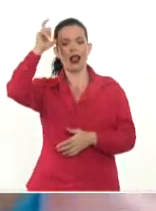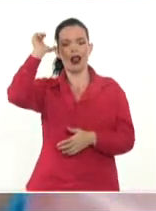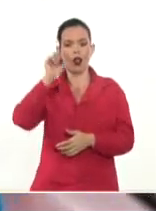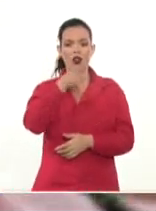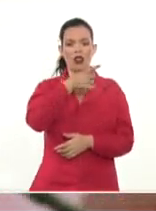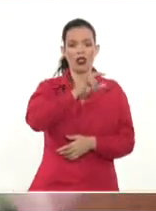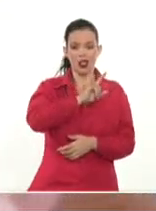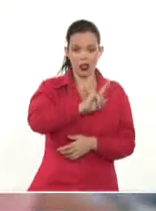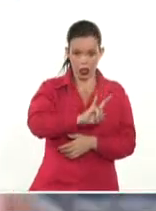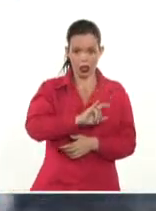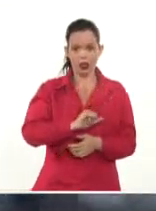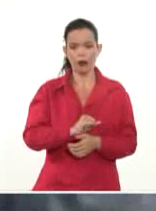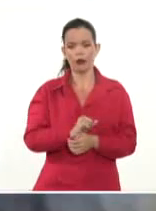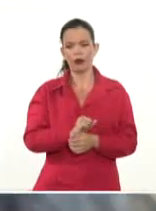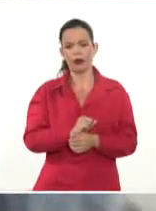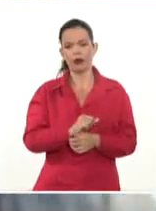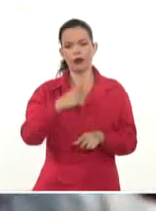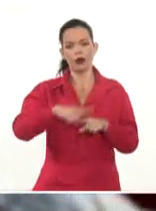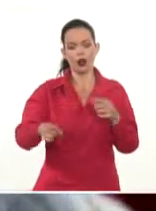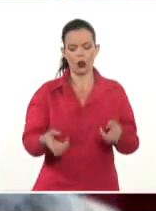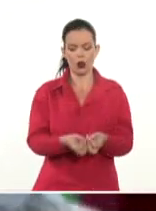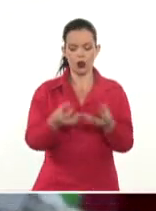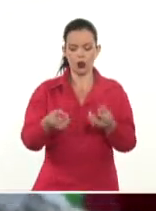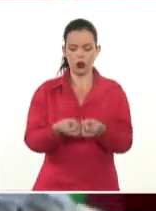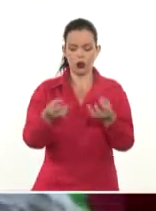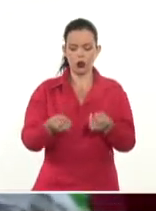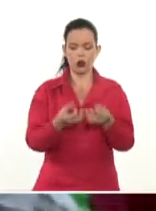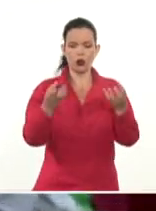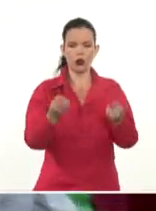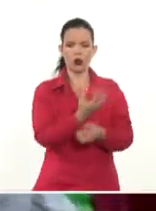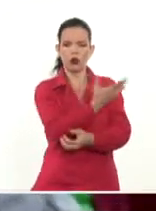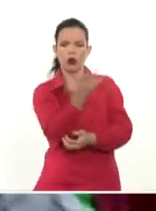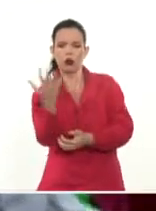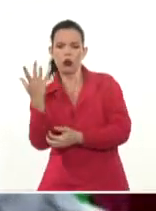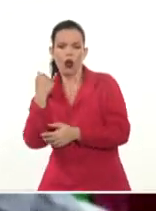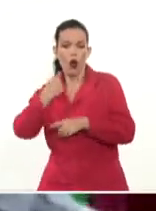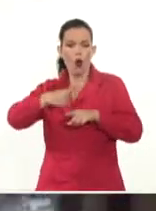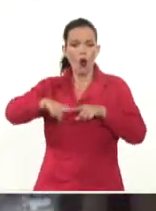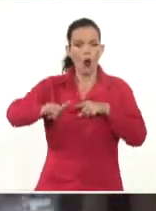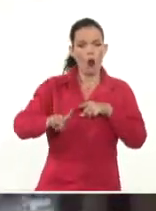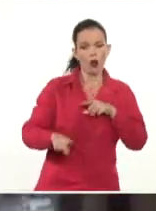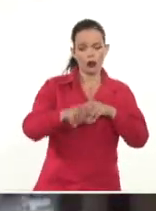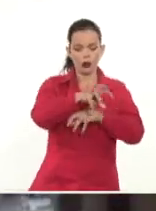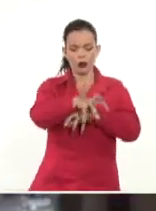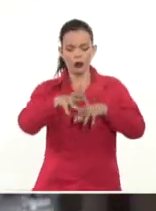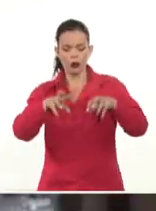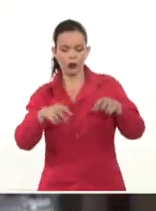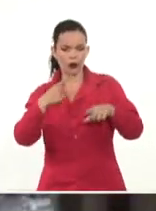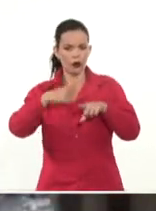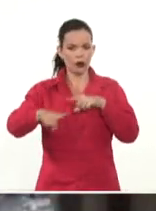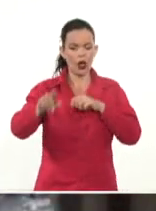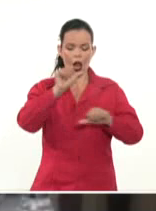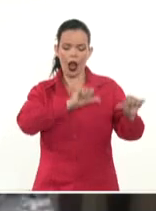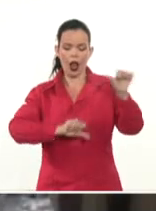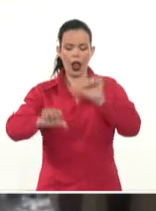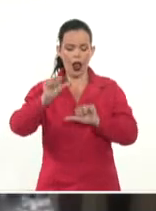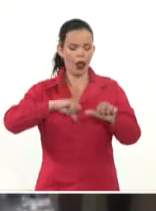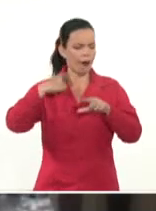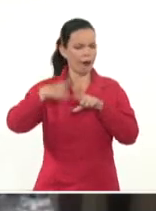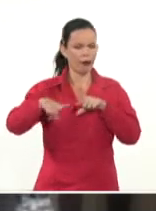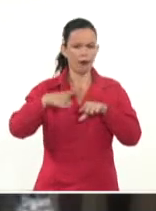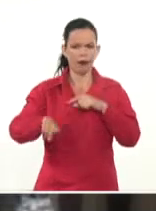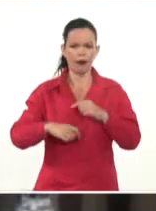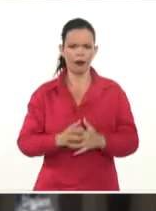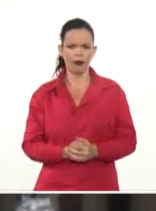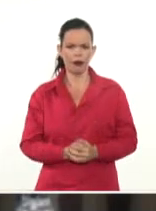de los grupos agroforestal y de flora y fauna, la Biofan S.A., entre otros. Lo más importante es que existen ya aprobados dos